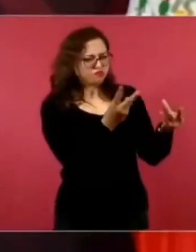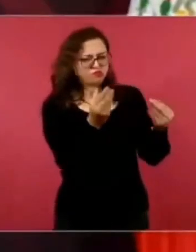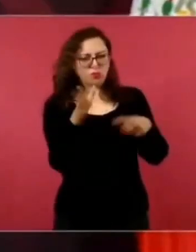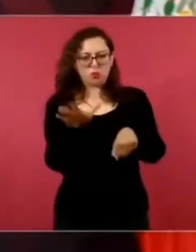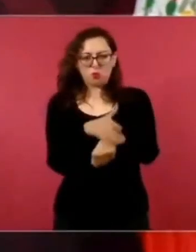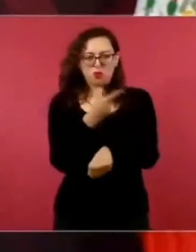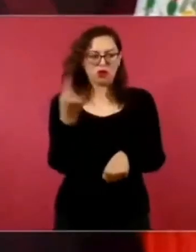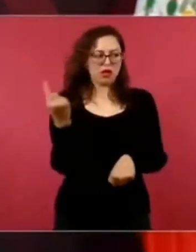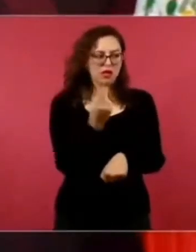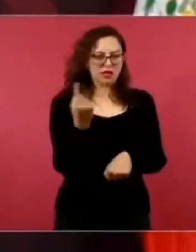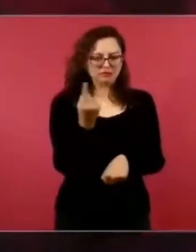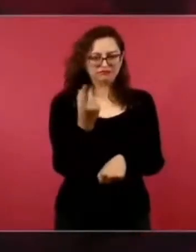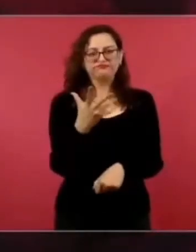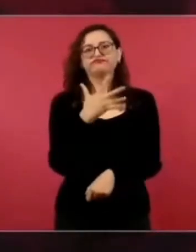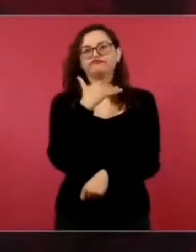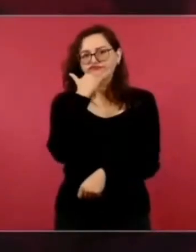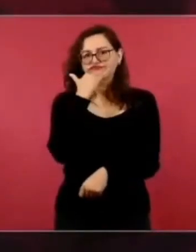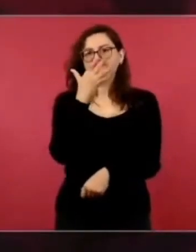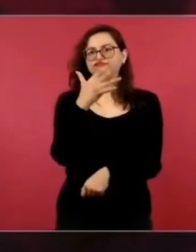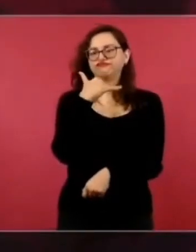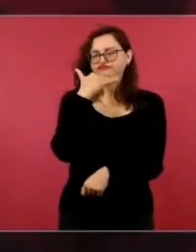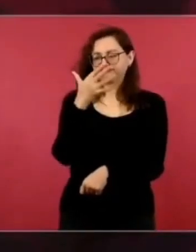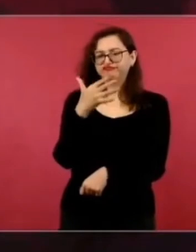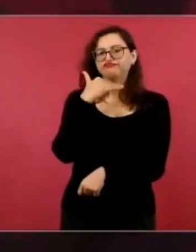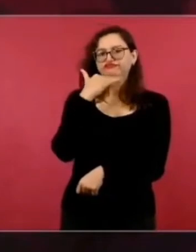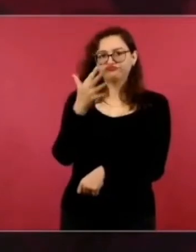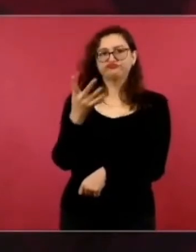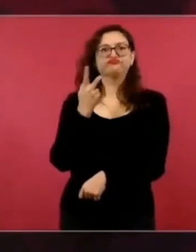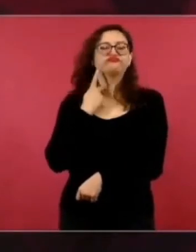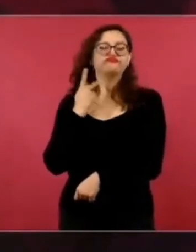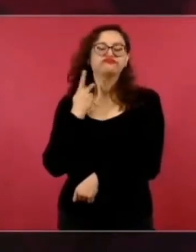económica y social, la corrupción política.